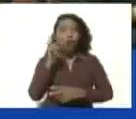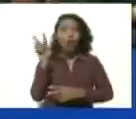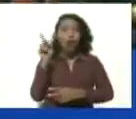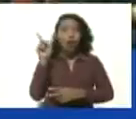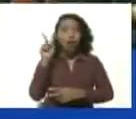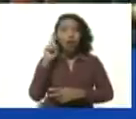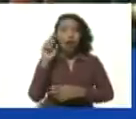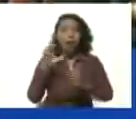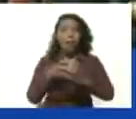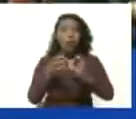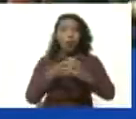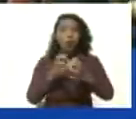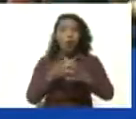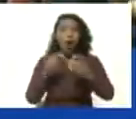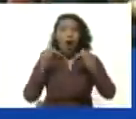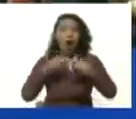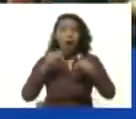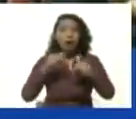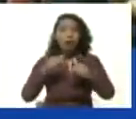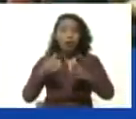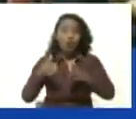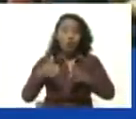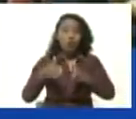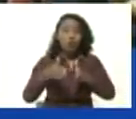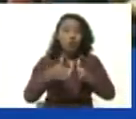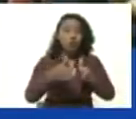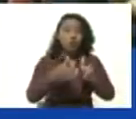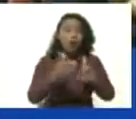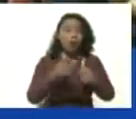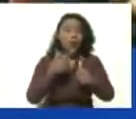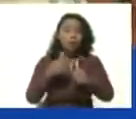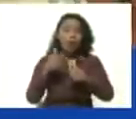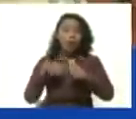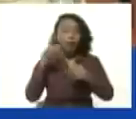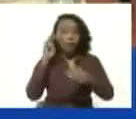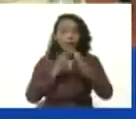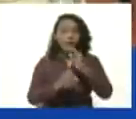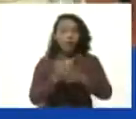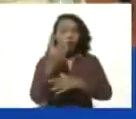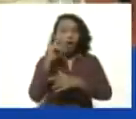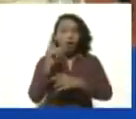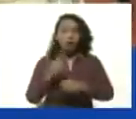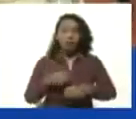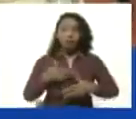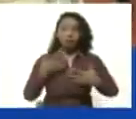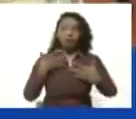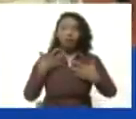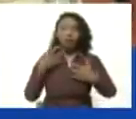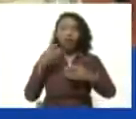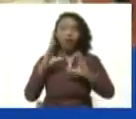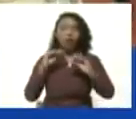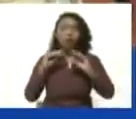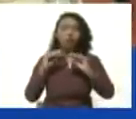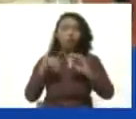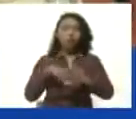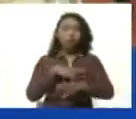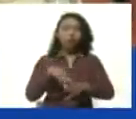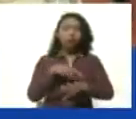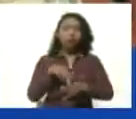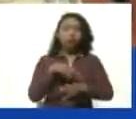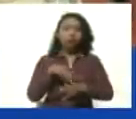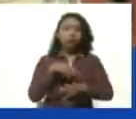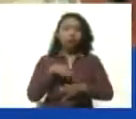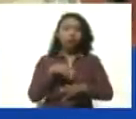el balón de Maradona aquí en el pasillo principal de Miraflores, él se emocionó y hablamos un rato sobre Diego Armando.